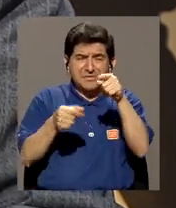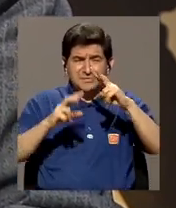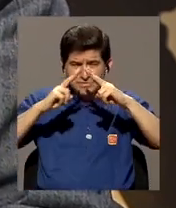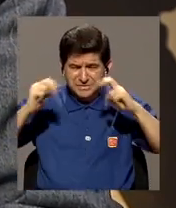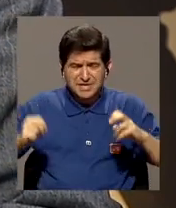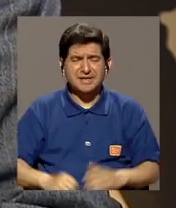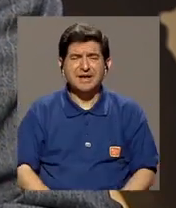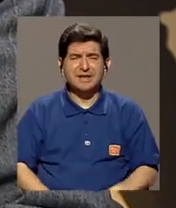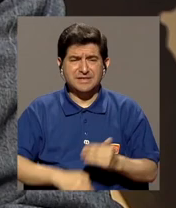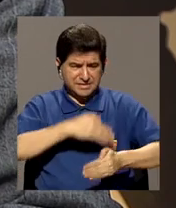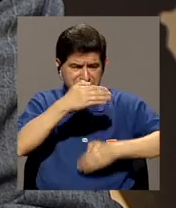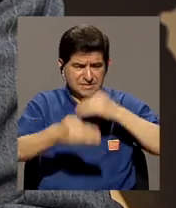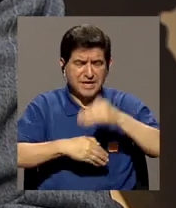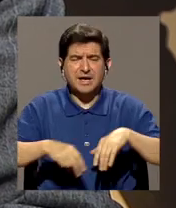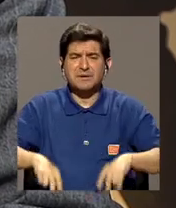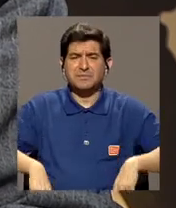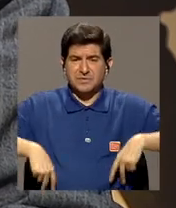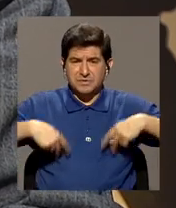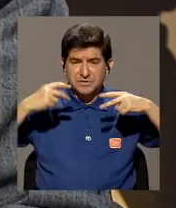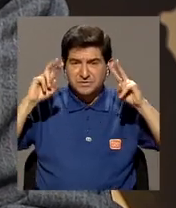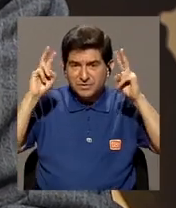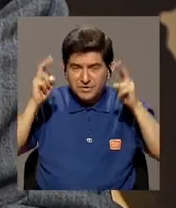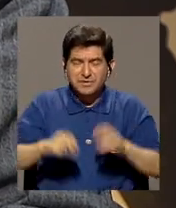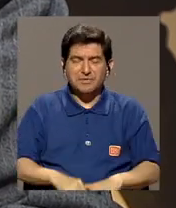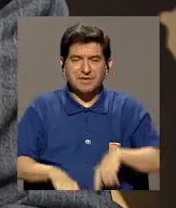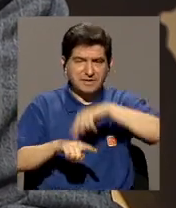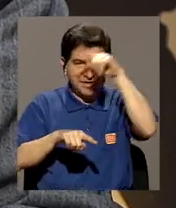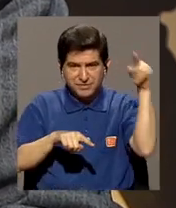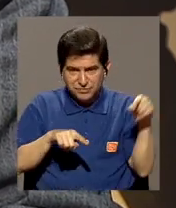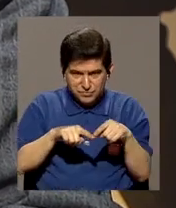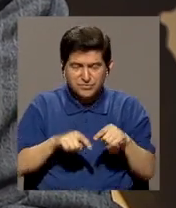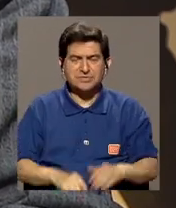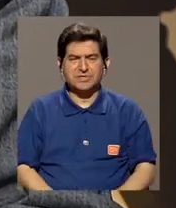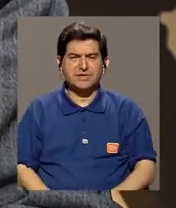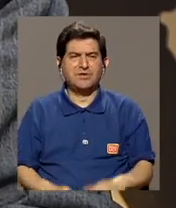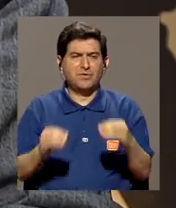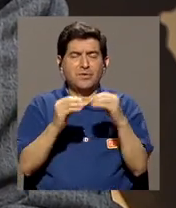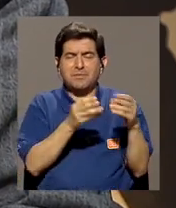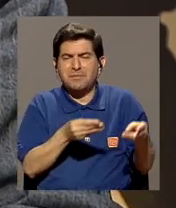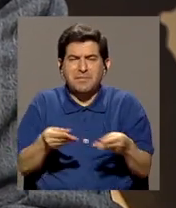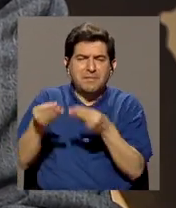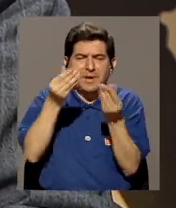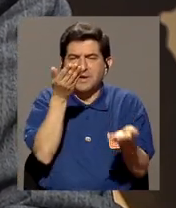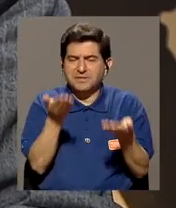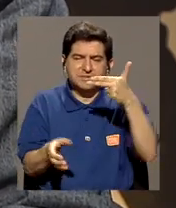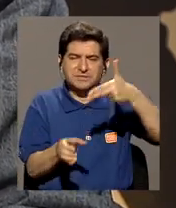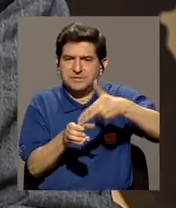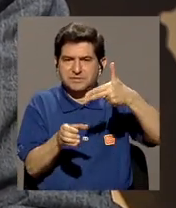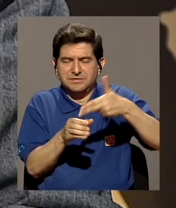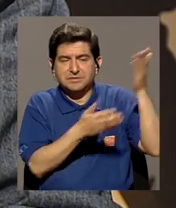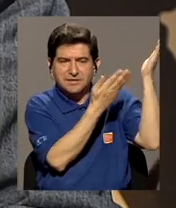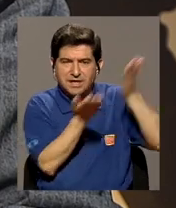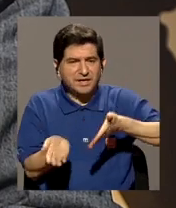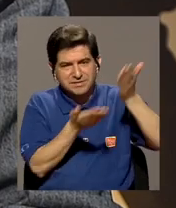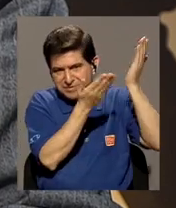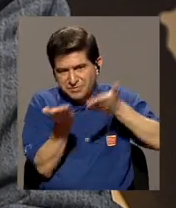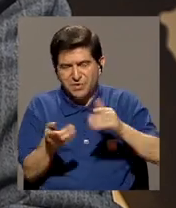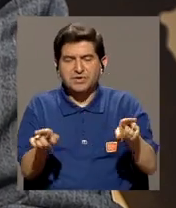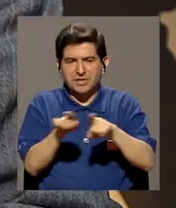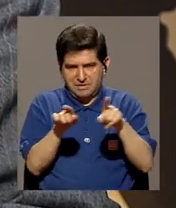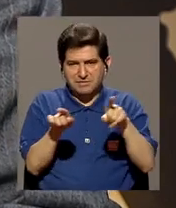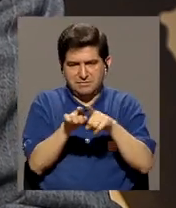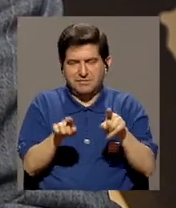si usted analiza el ciclo de vida de los biocombustibles tiene más emisiones que incluso este podrían tener los hidrocarburos importantes